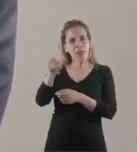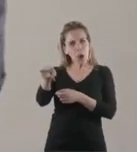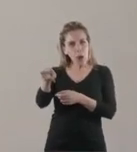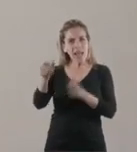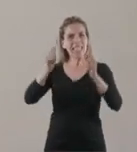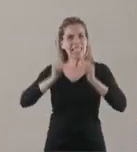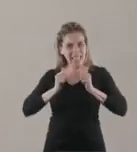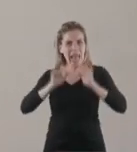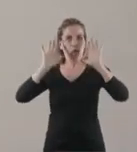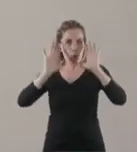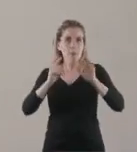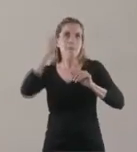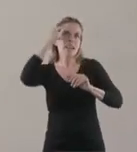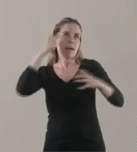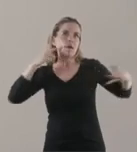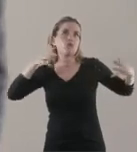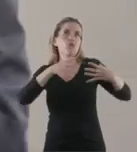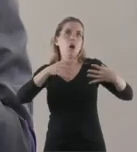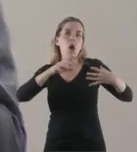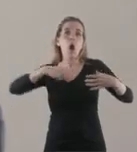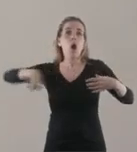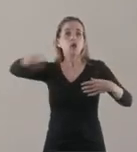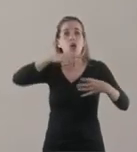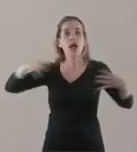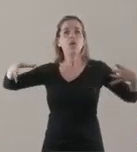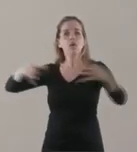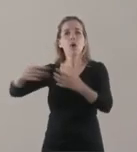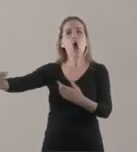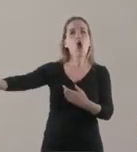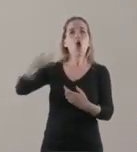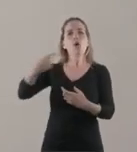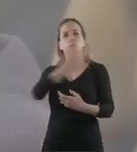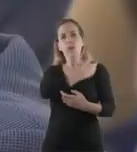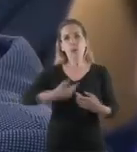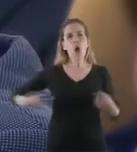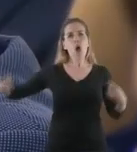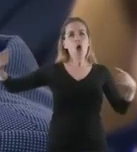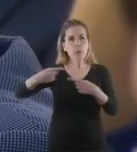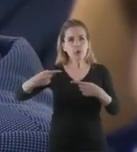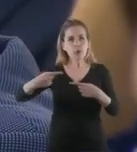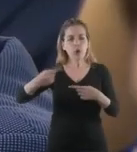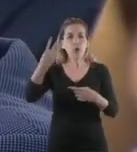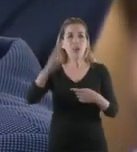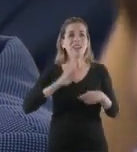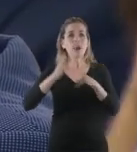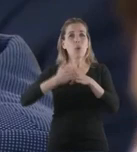por no decir toda la oposición durante cuatro años se olvido